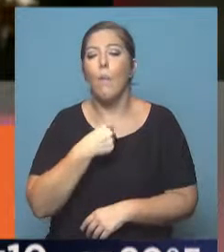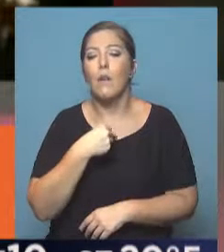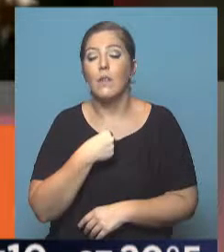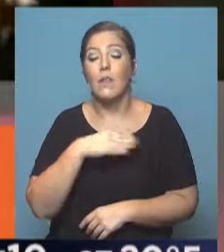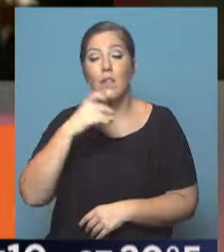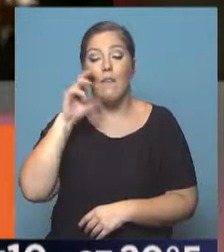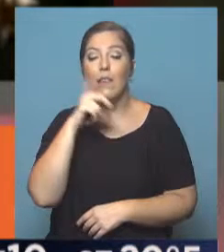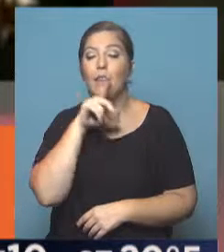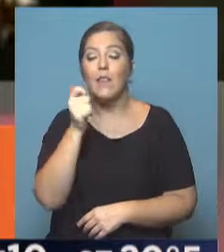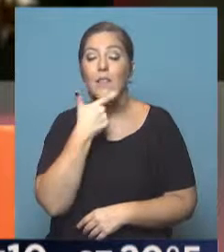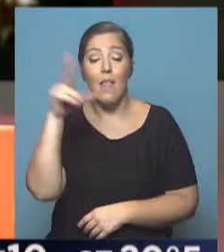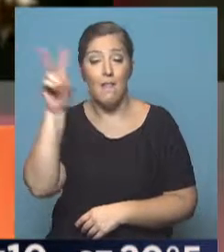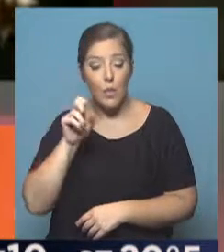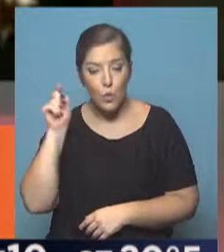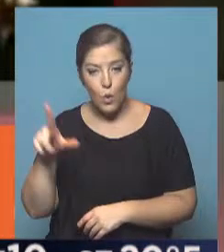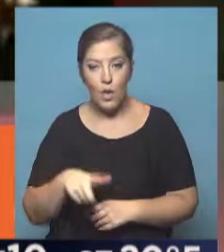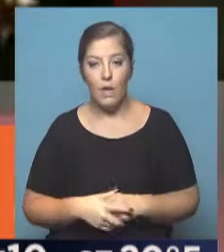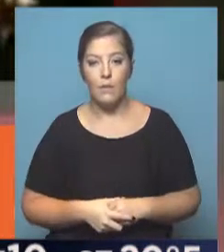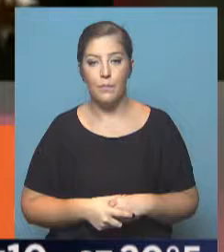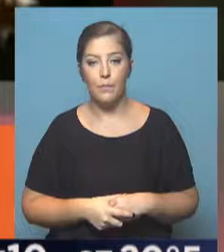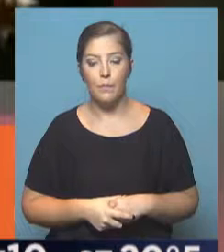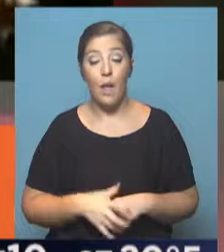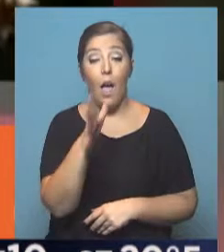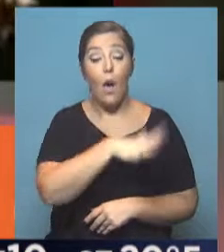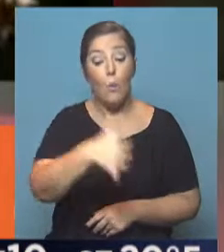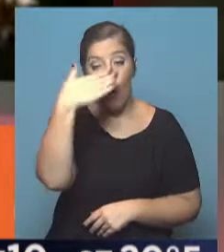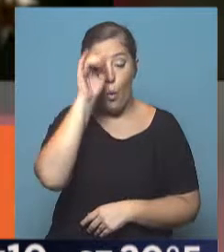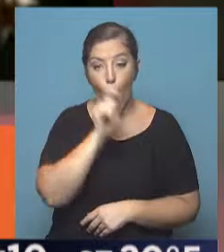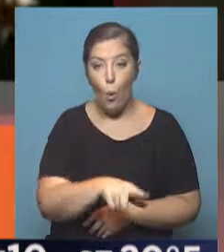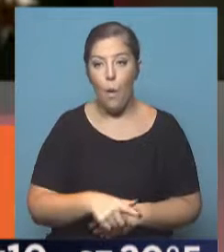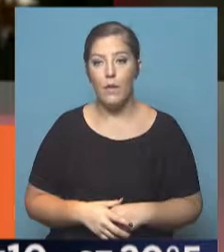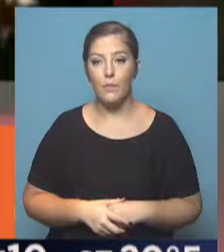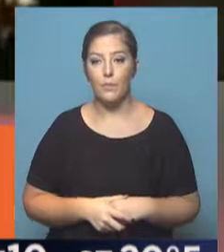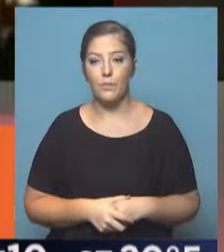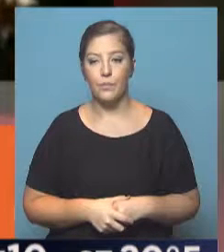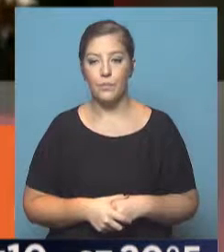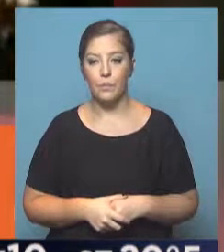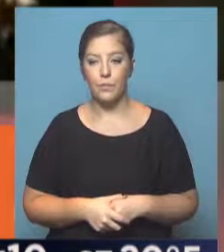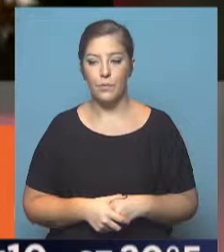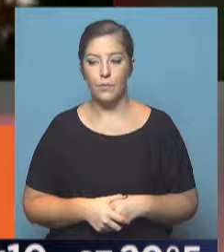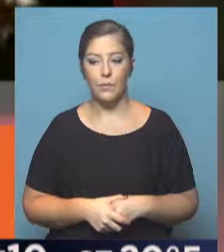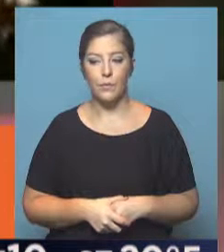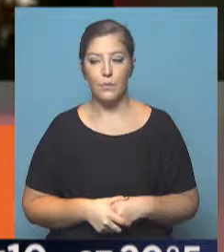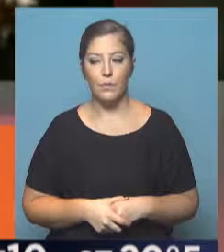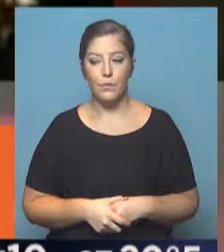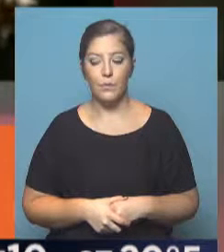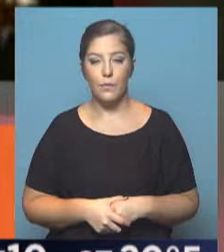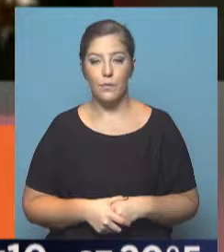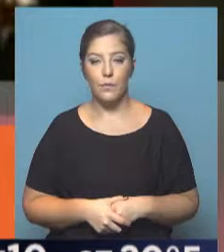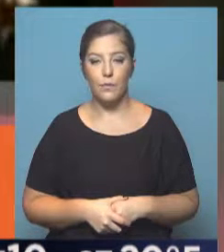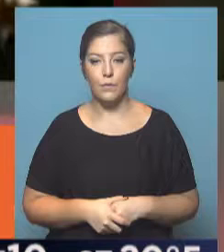chavistas venezolanos, al pueblo de Cuba. Conversé con